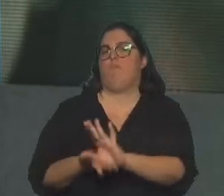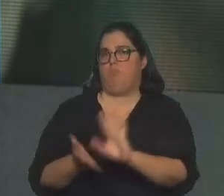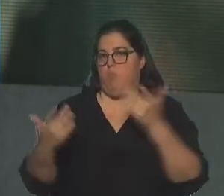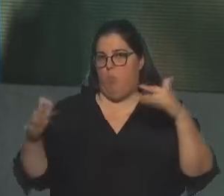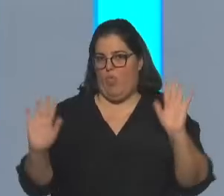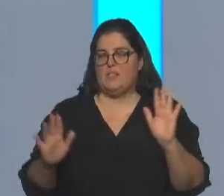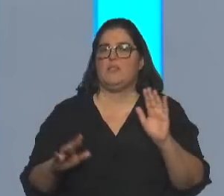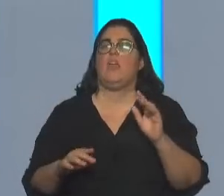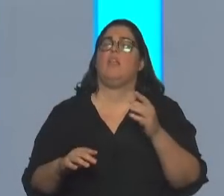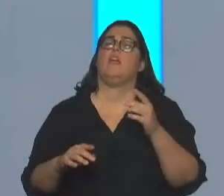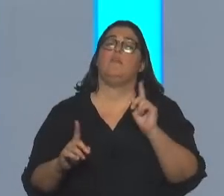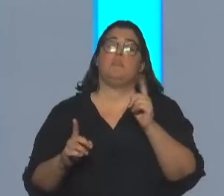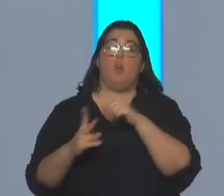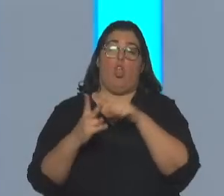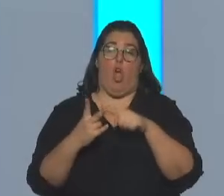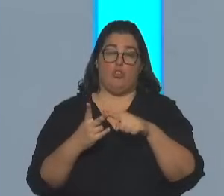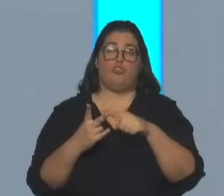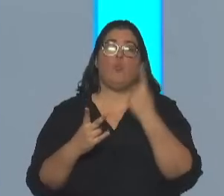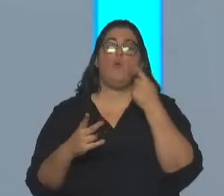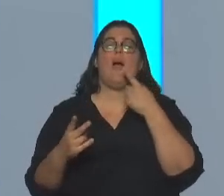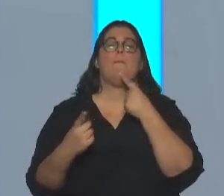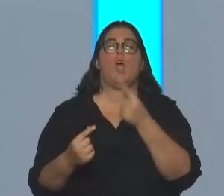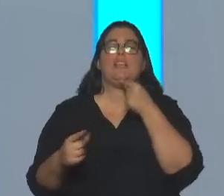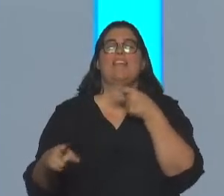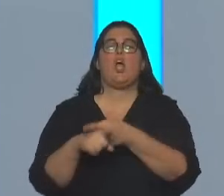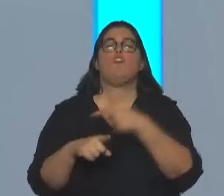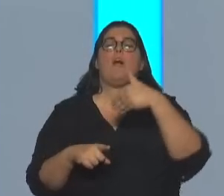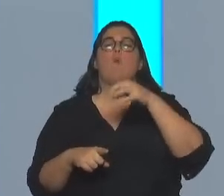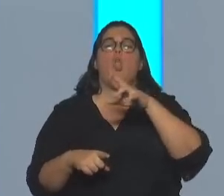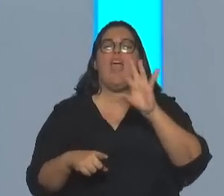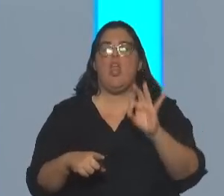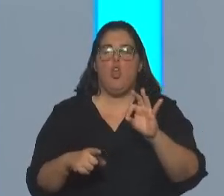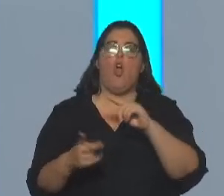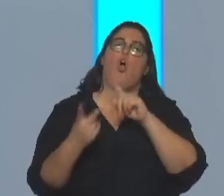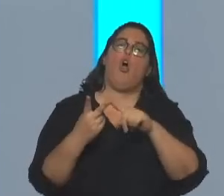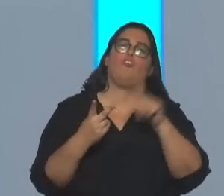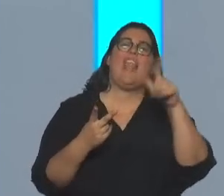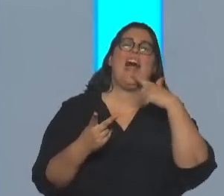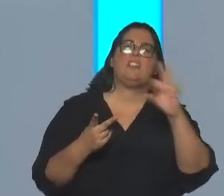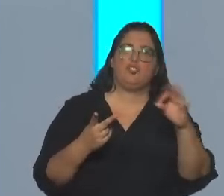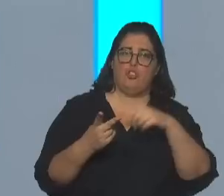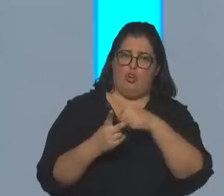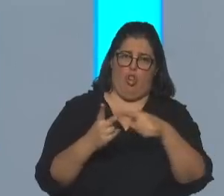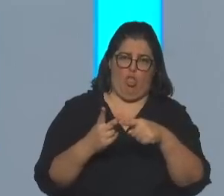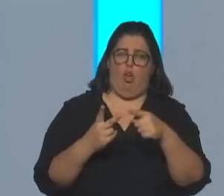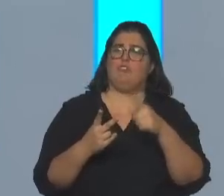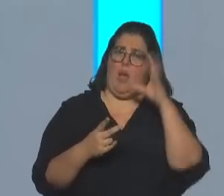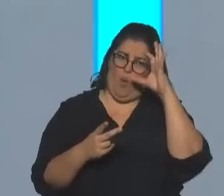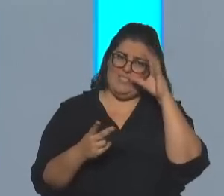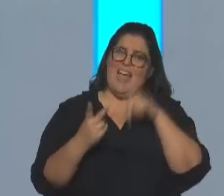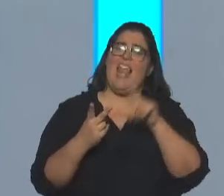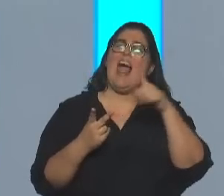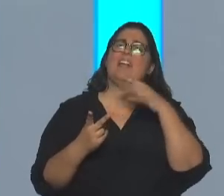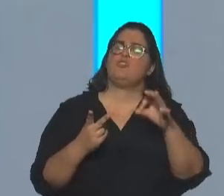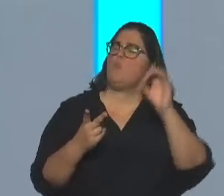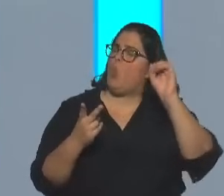esas dos protestas fue una contra Moreno, recordemos, y la segunda contra Lasso, que lo ha dejado muy debilitado. Y bueno, me parece que esta